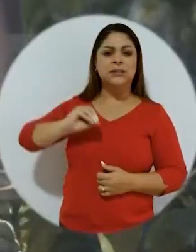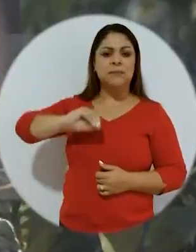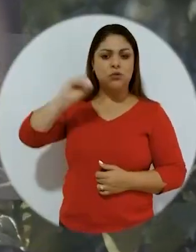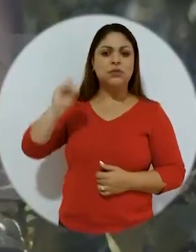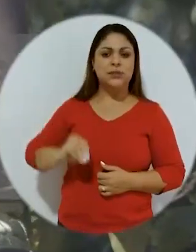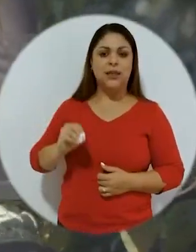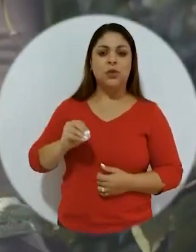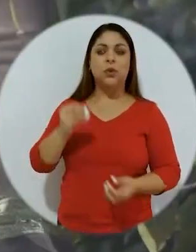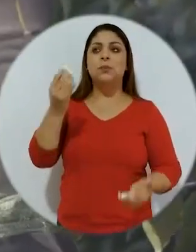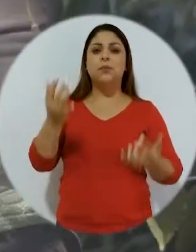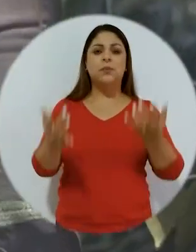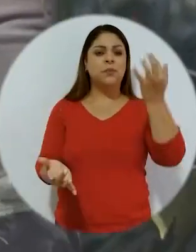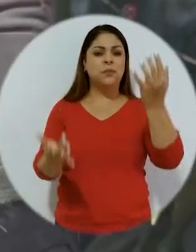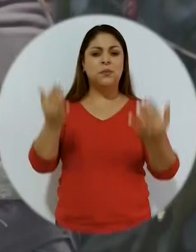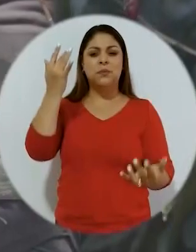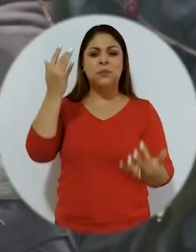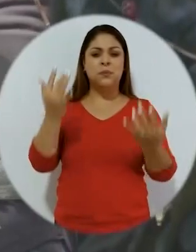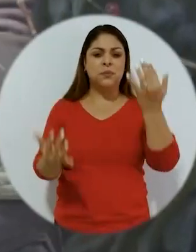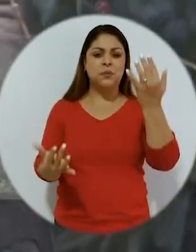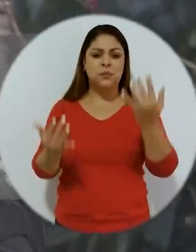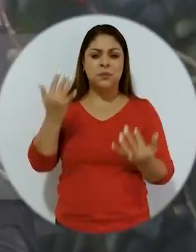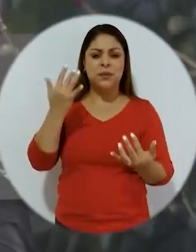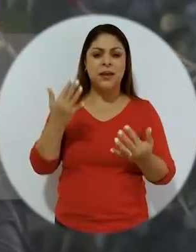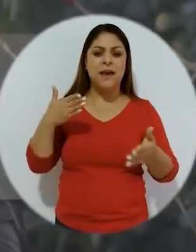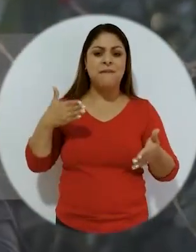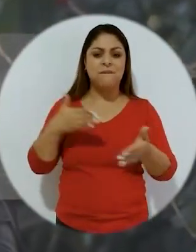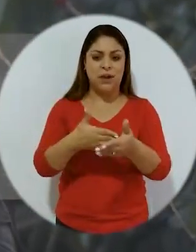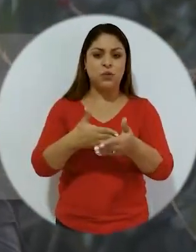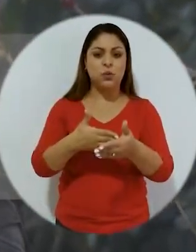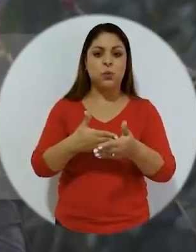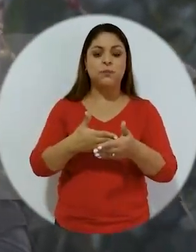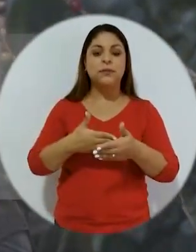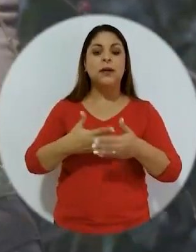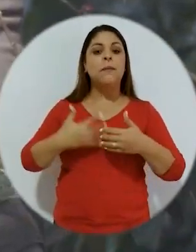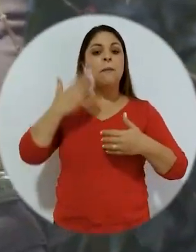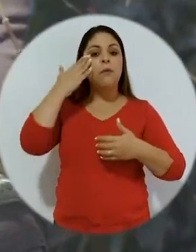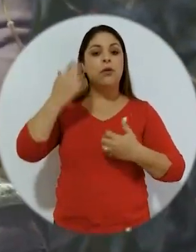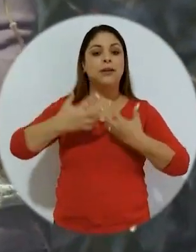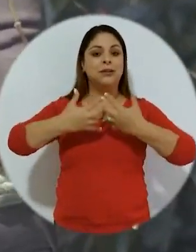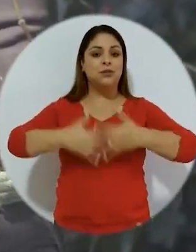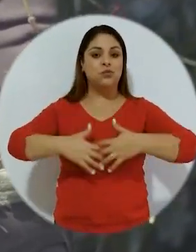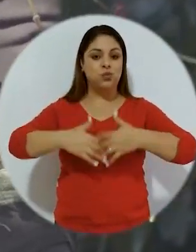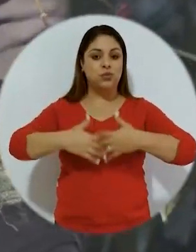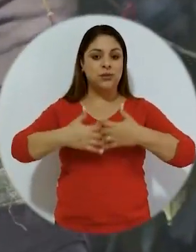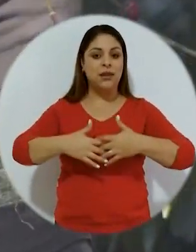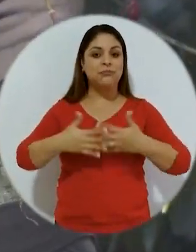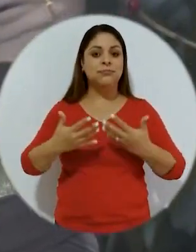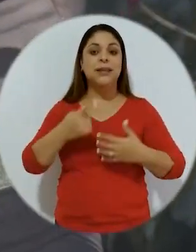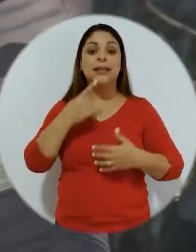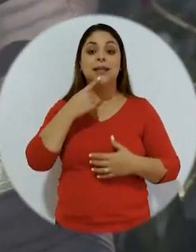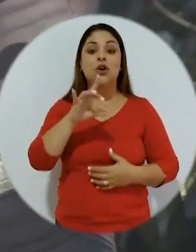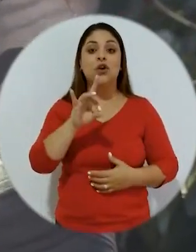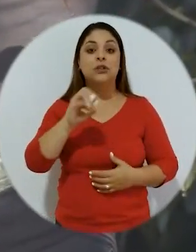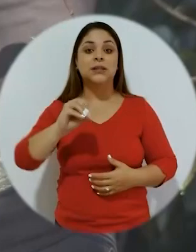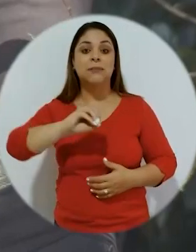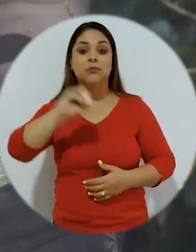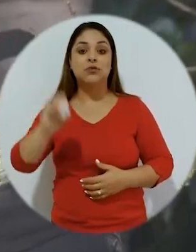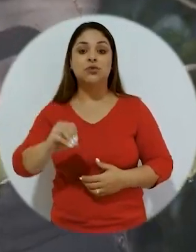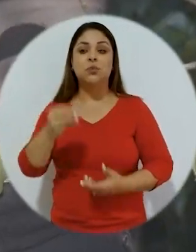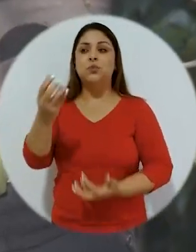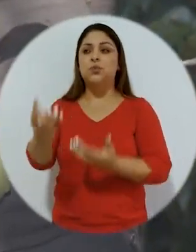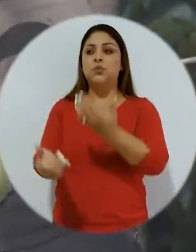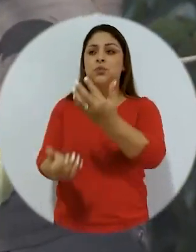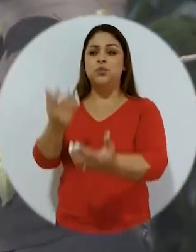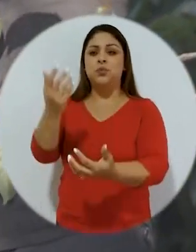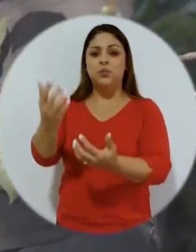nuestras emisiones de gases de efecto invernadero en el proceso industrial, básicamente, ¿verdad? Si lo delimitamos ahí, el 80% de las emisiones